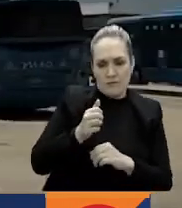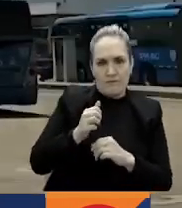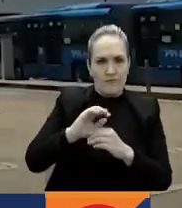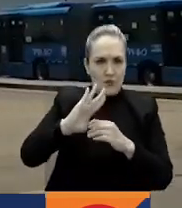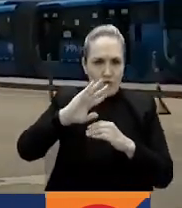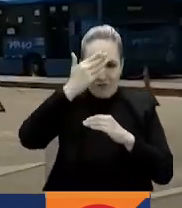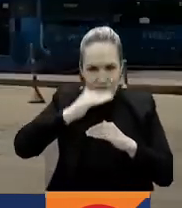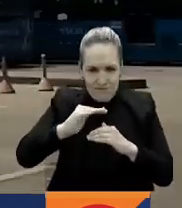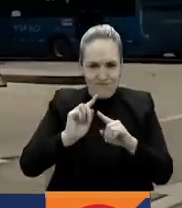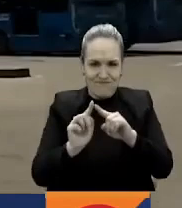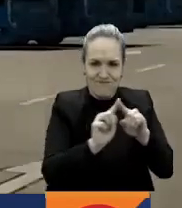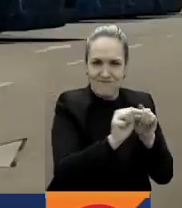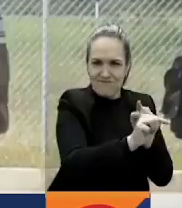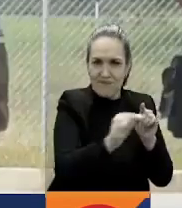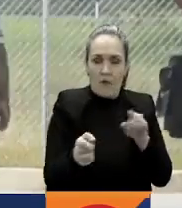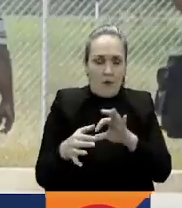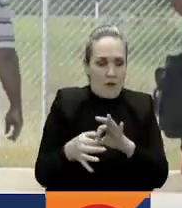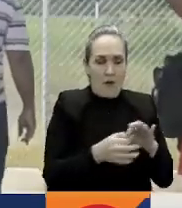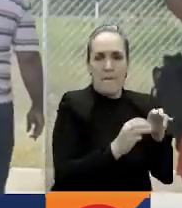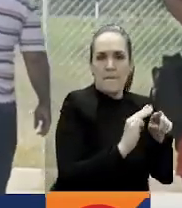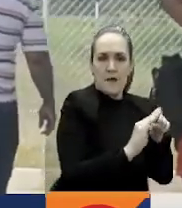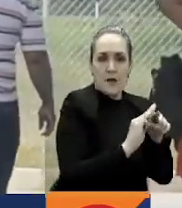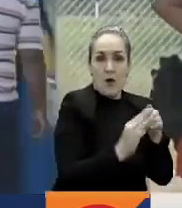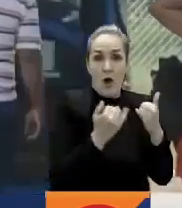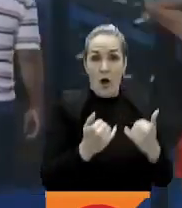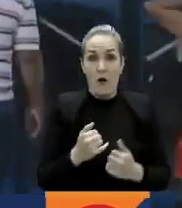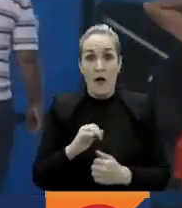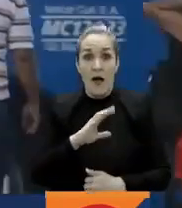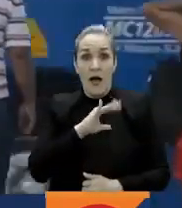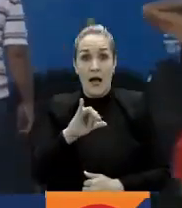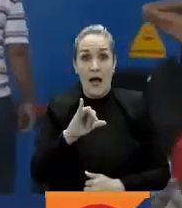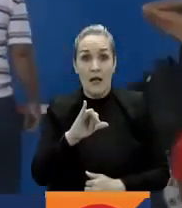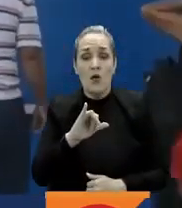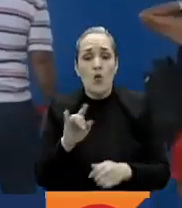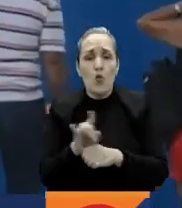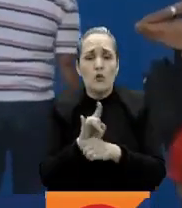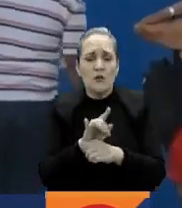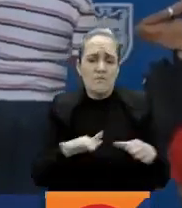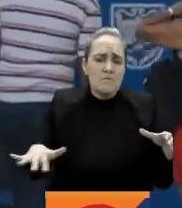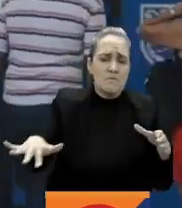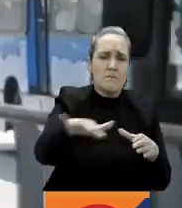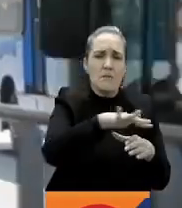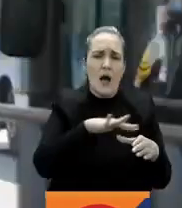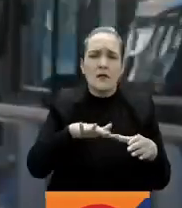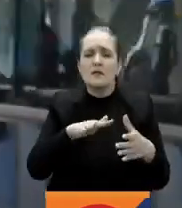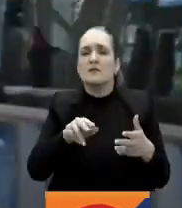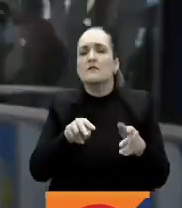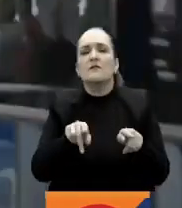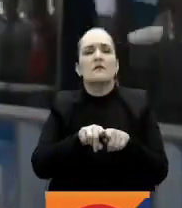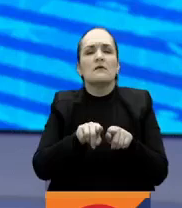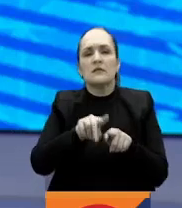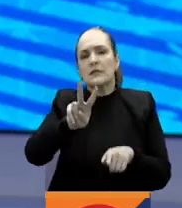del Valle del Cauca, 2/3 de la ciudadanía emplea transporte público.